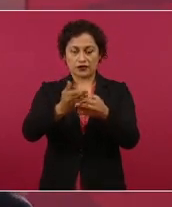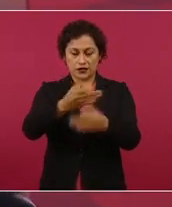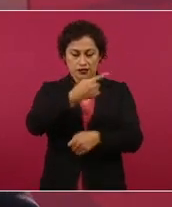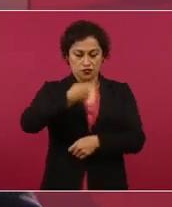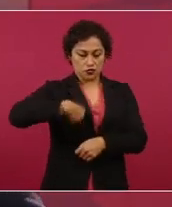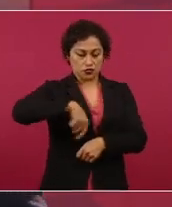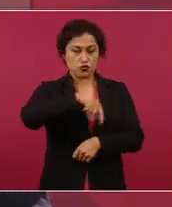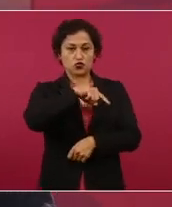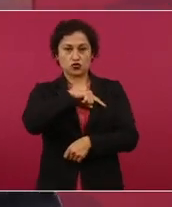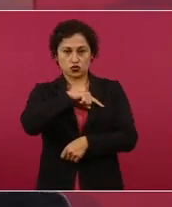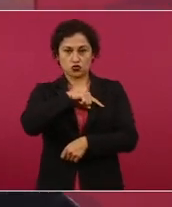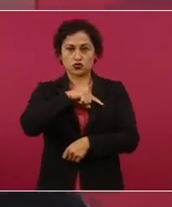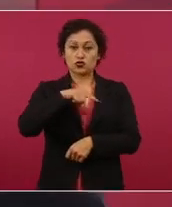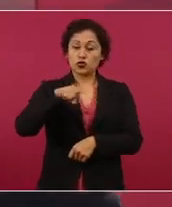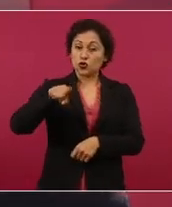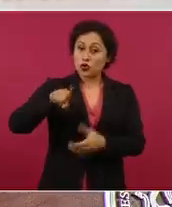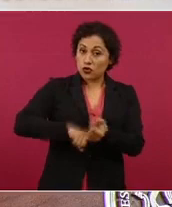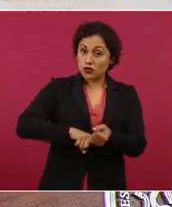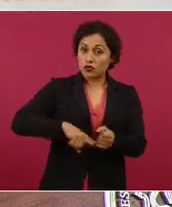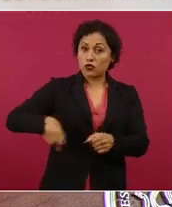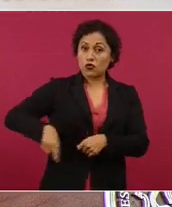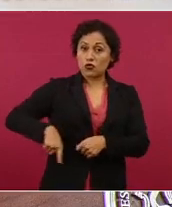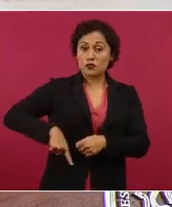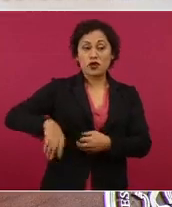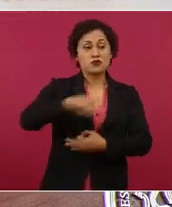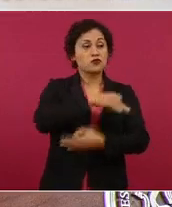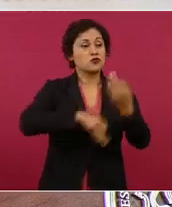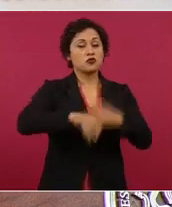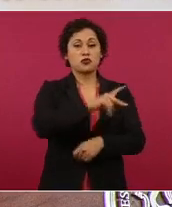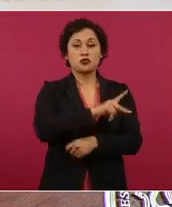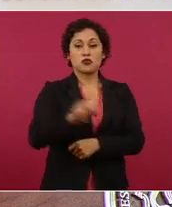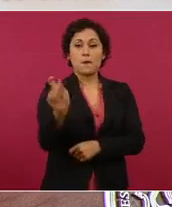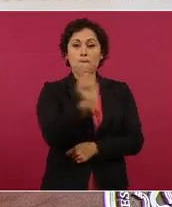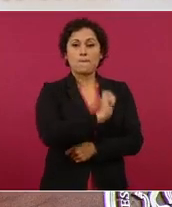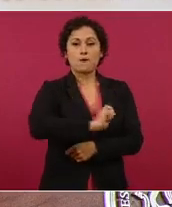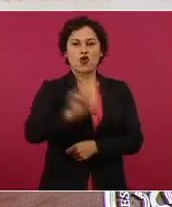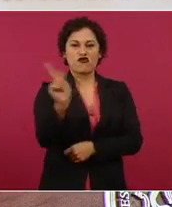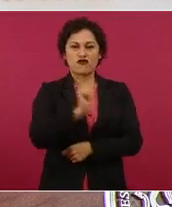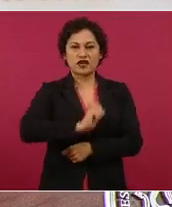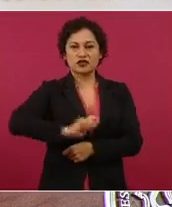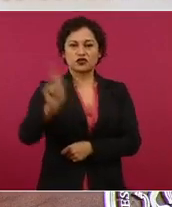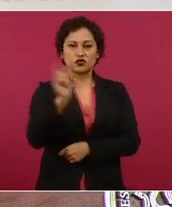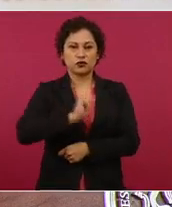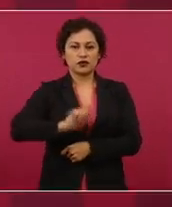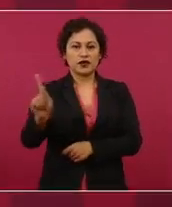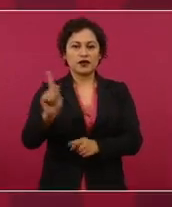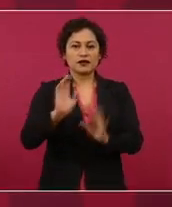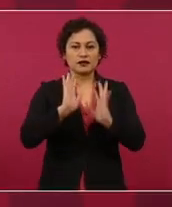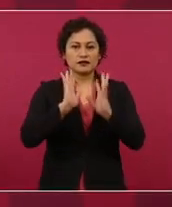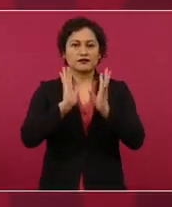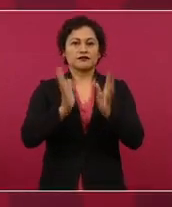todos son profesionales, ya han tenido cargos de representación